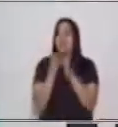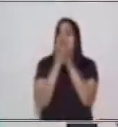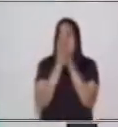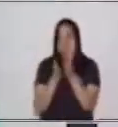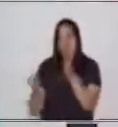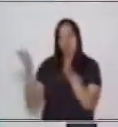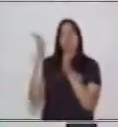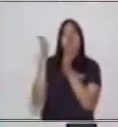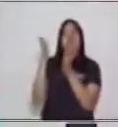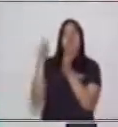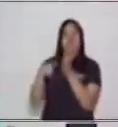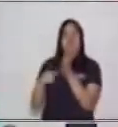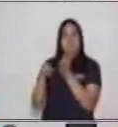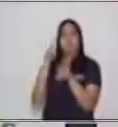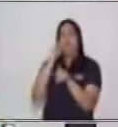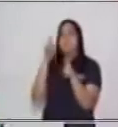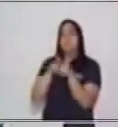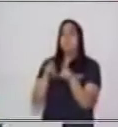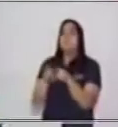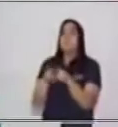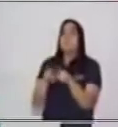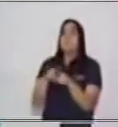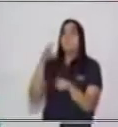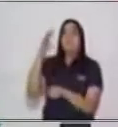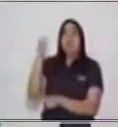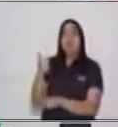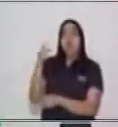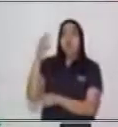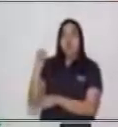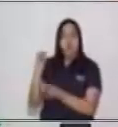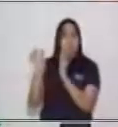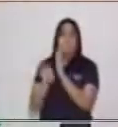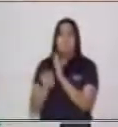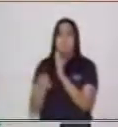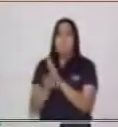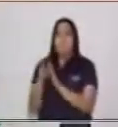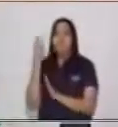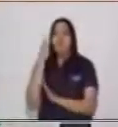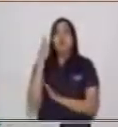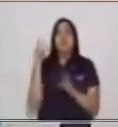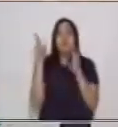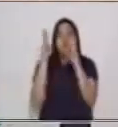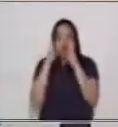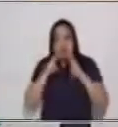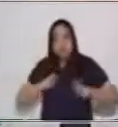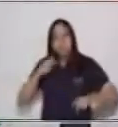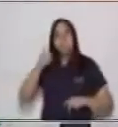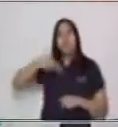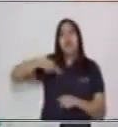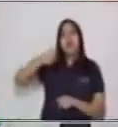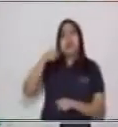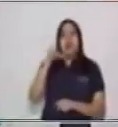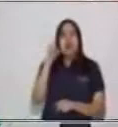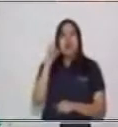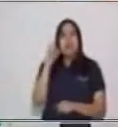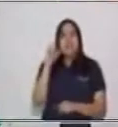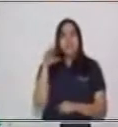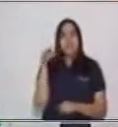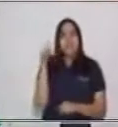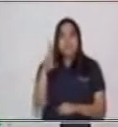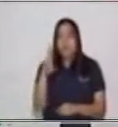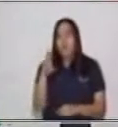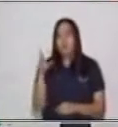conjunciones delante de las vocales A, O. Por ejemplo, analizar va con